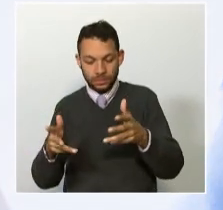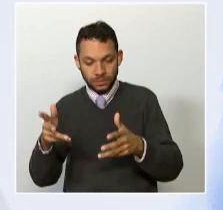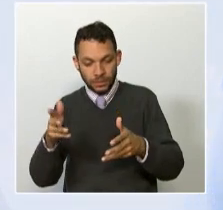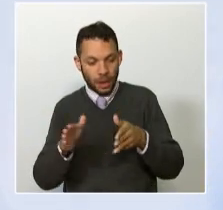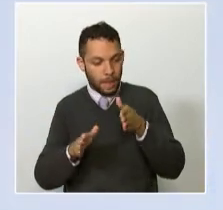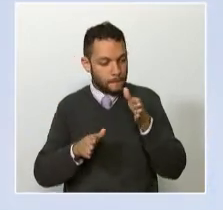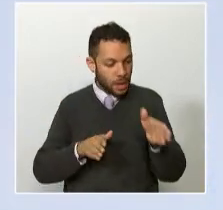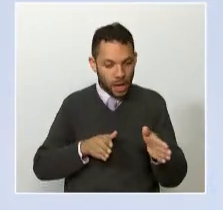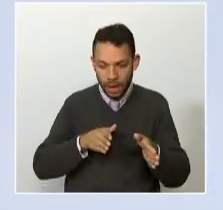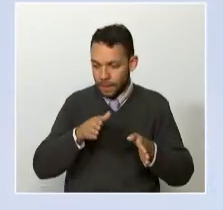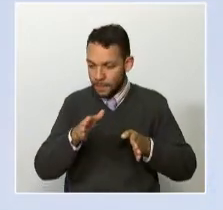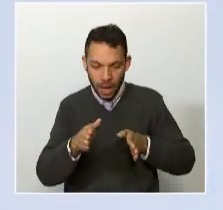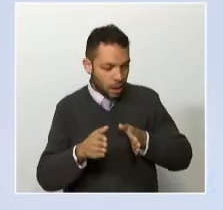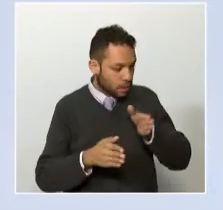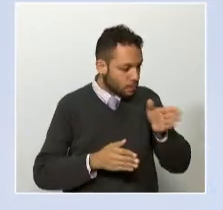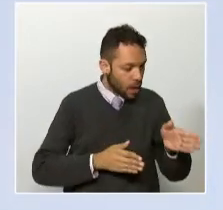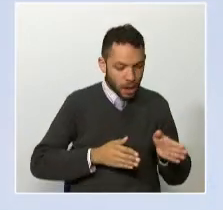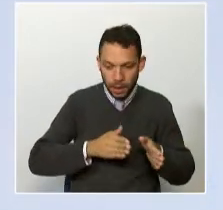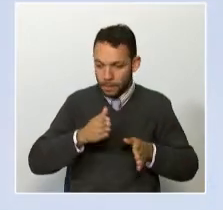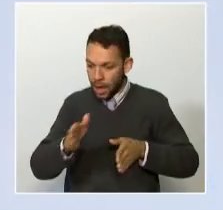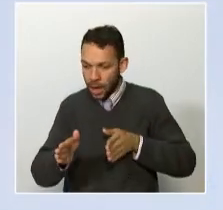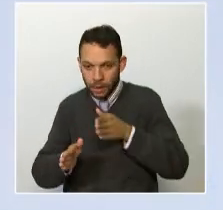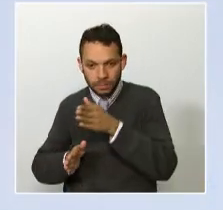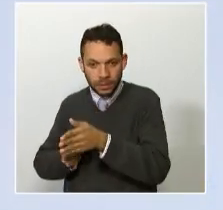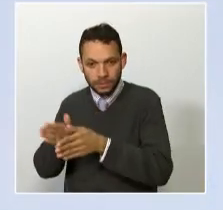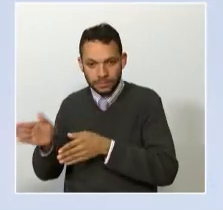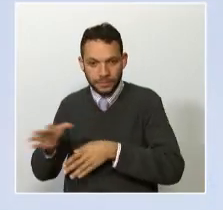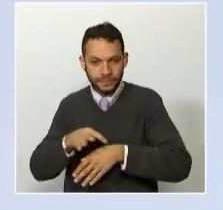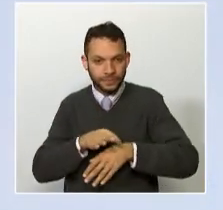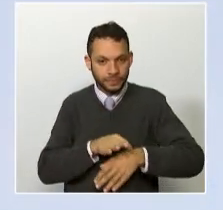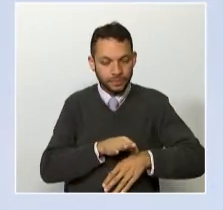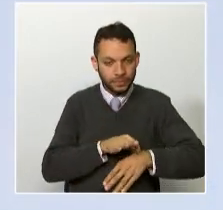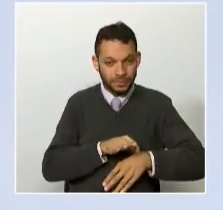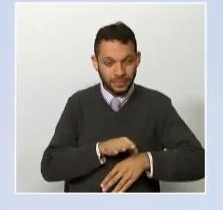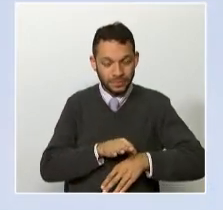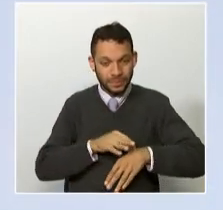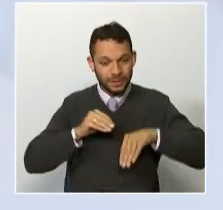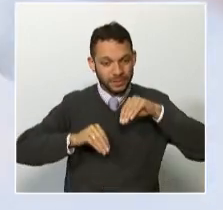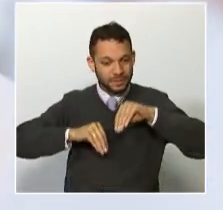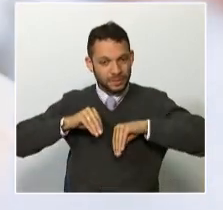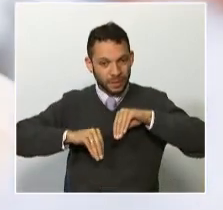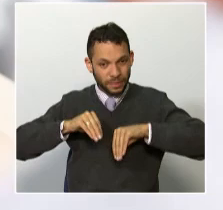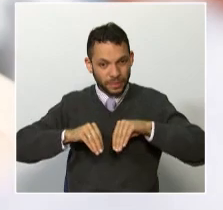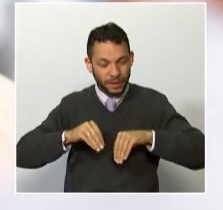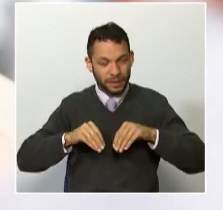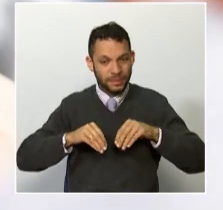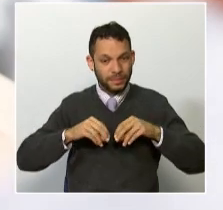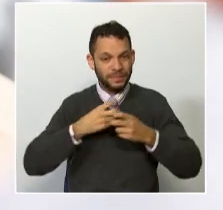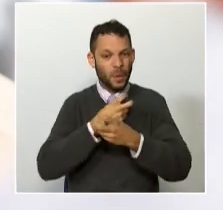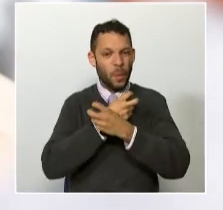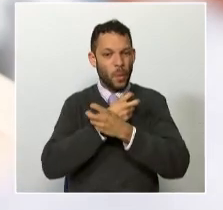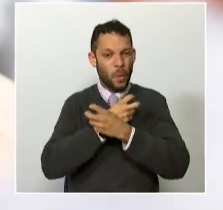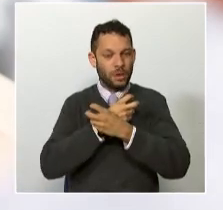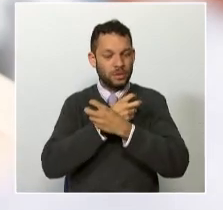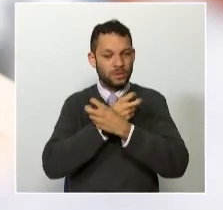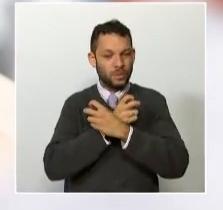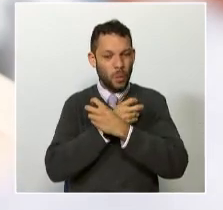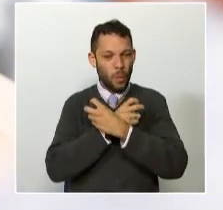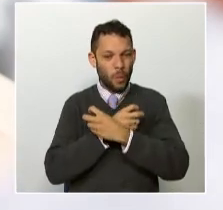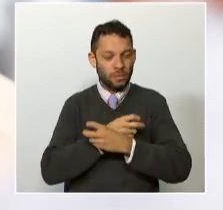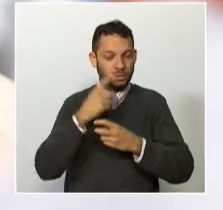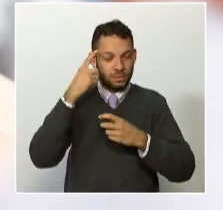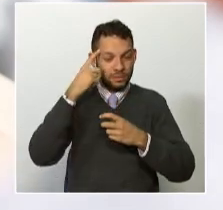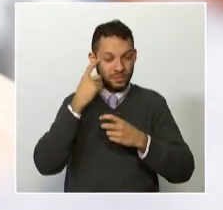profesionales médicos. Digamos el tema de la articulación temporomandibular, que es esta articulación de la mandíbula con el